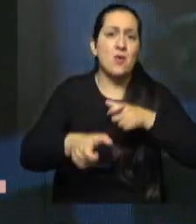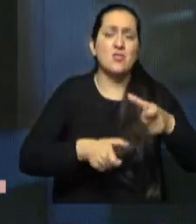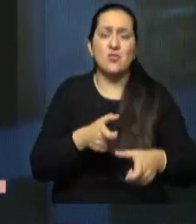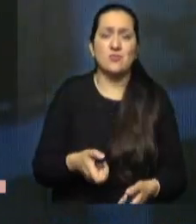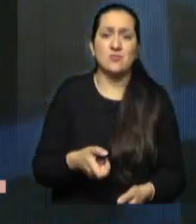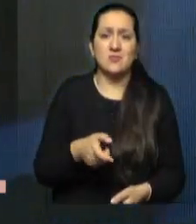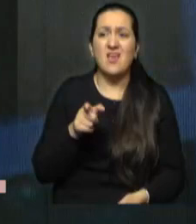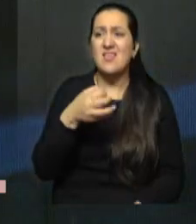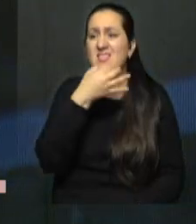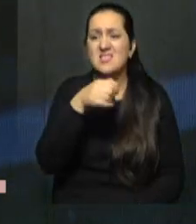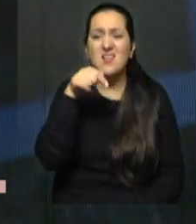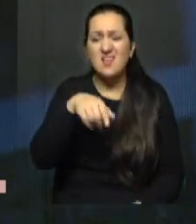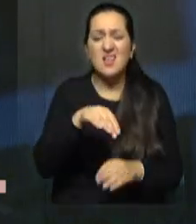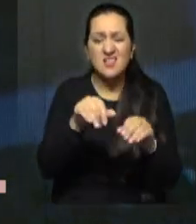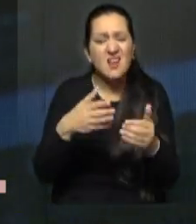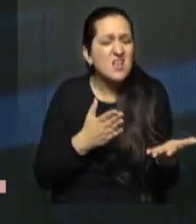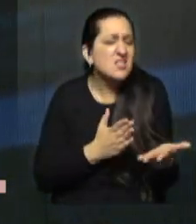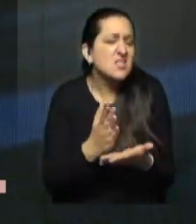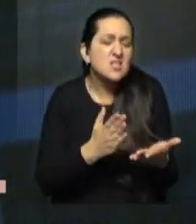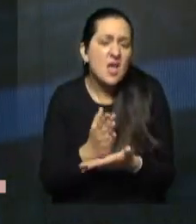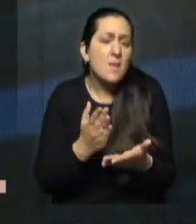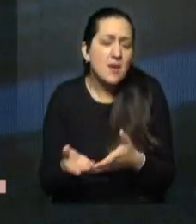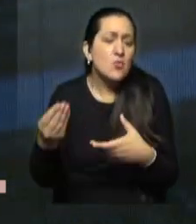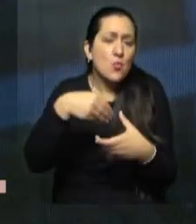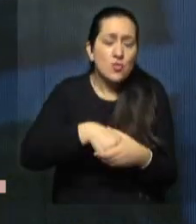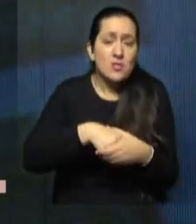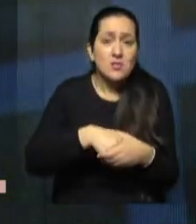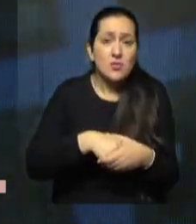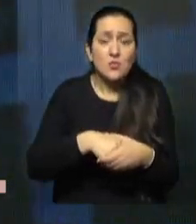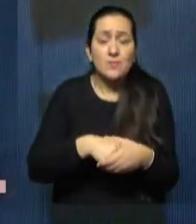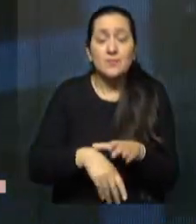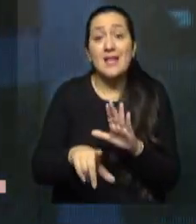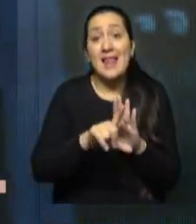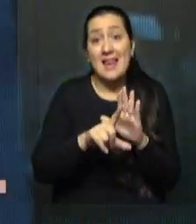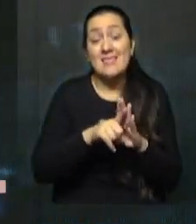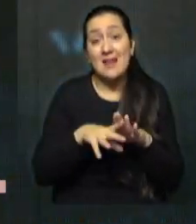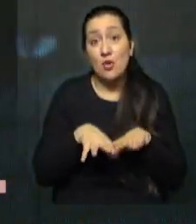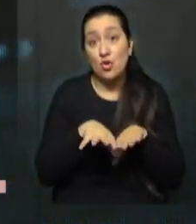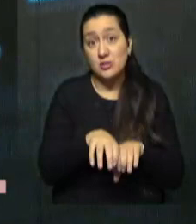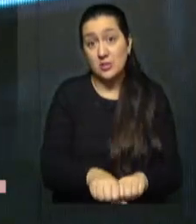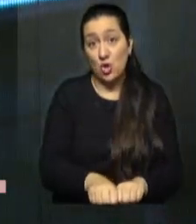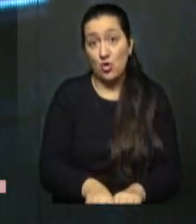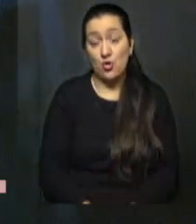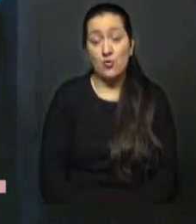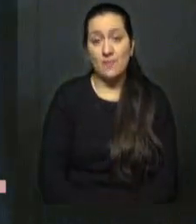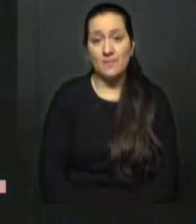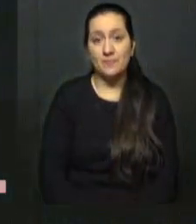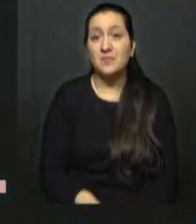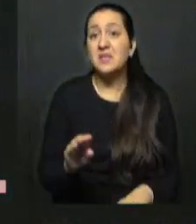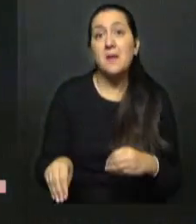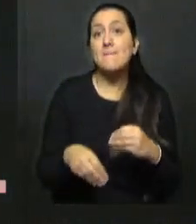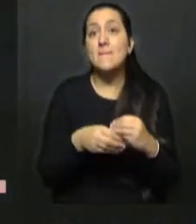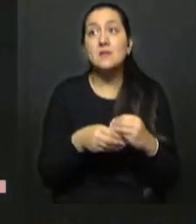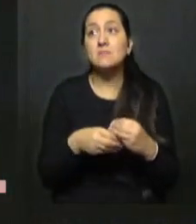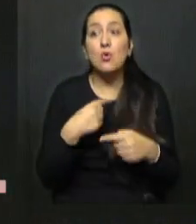dicen que esa tierra siempre estuvo y para mí Sigue estando dentro del marco de la ley de la colonización qué más se puede hacer